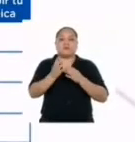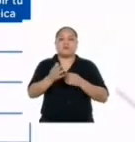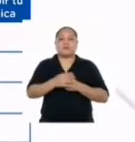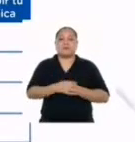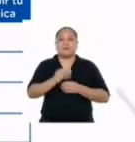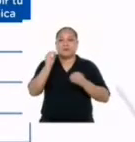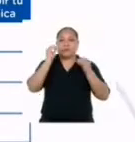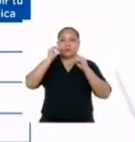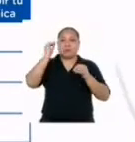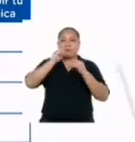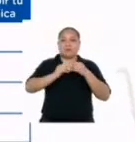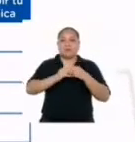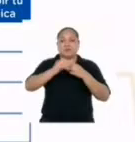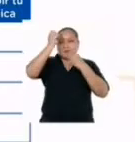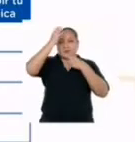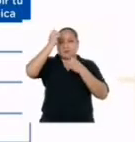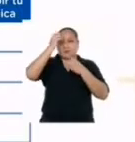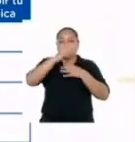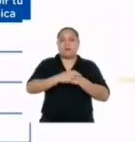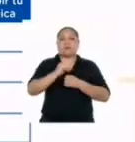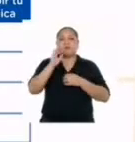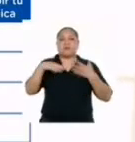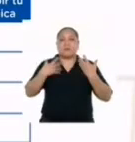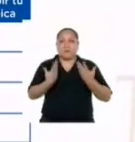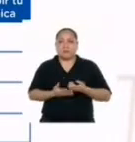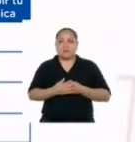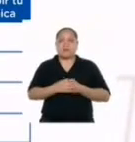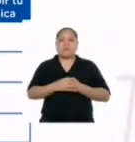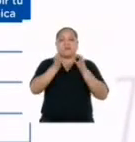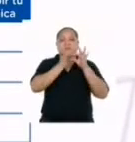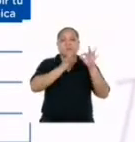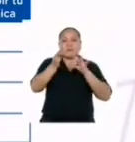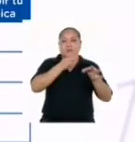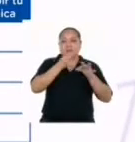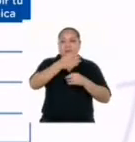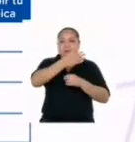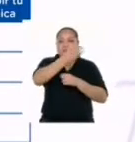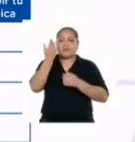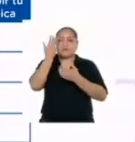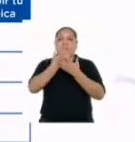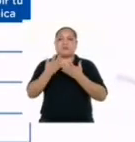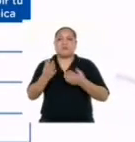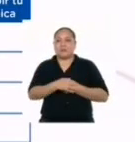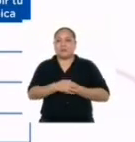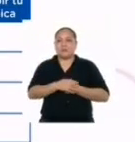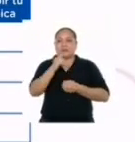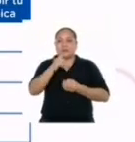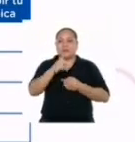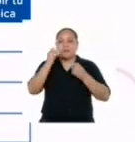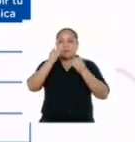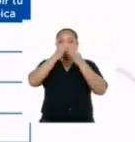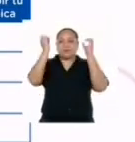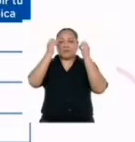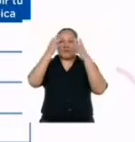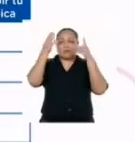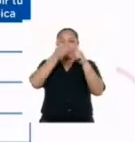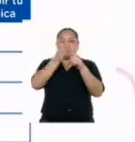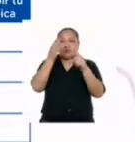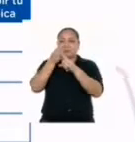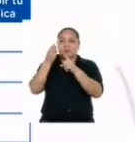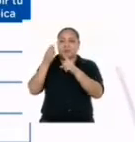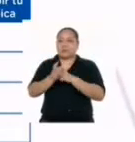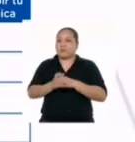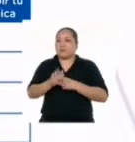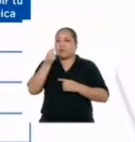coloquen datos o ideas para que se narren y expliquen mejor los sucesos, con fechas específicas y